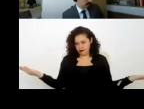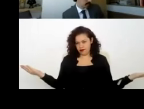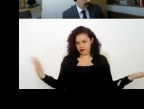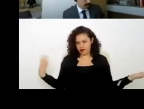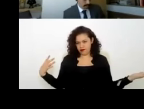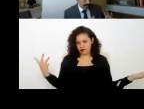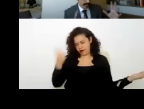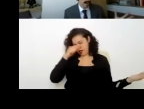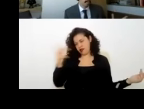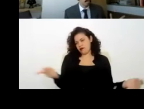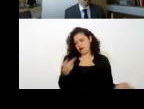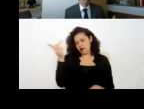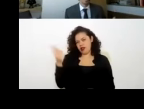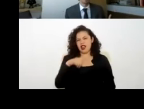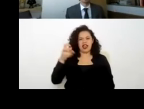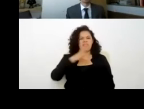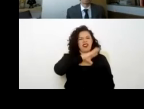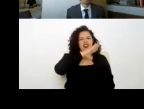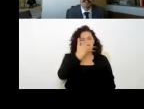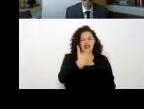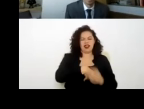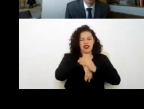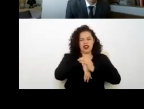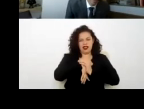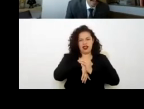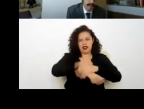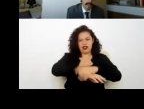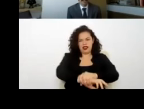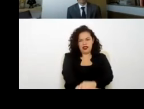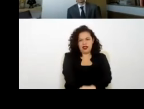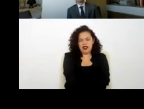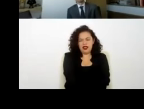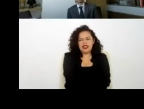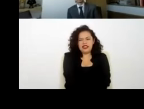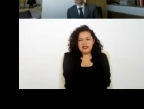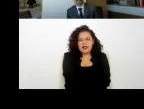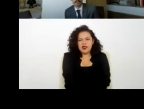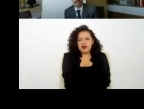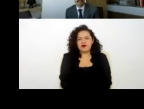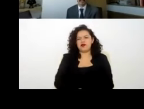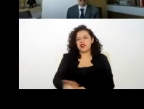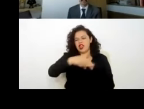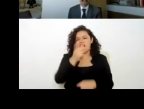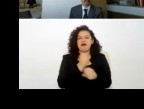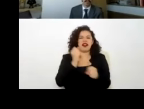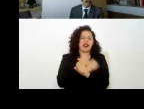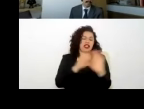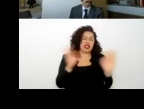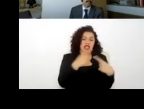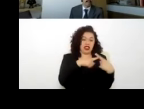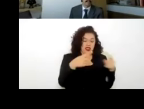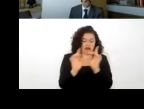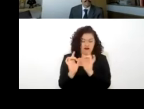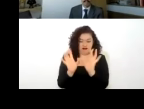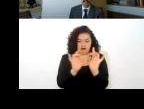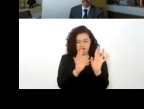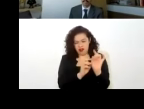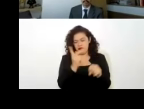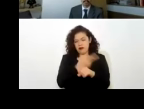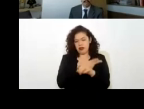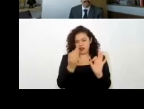preguntas, porque creo que esto es lo general, pero ustedes ya en la práctica se enfrentan a muchas situaciones particulares,